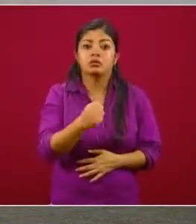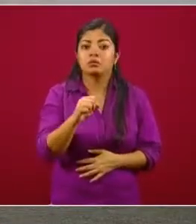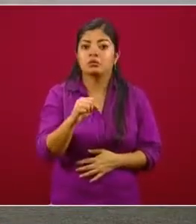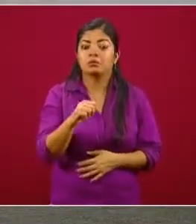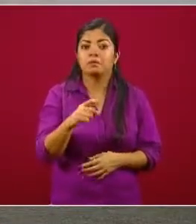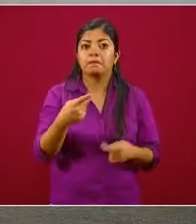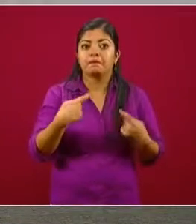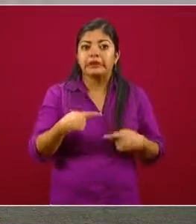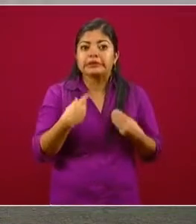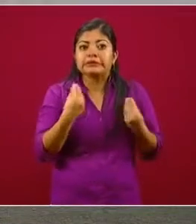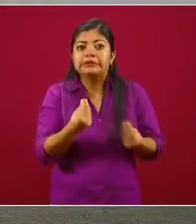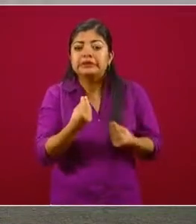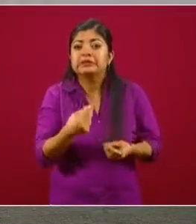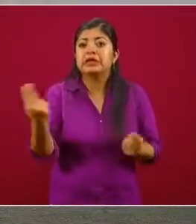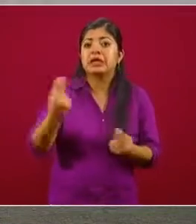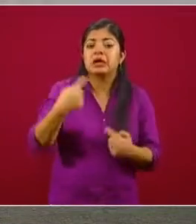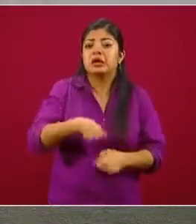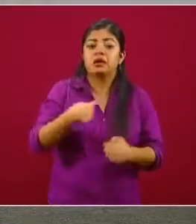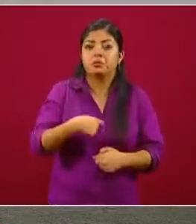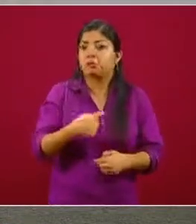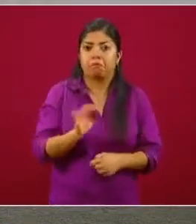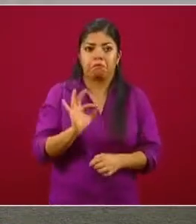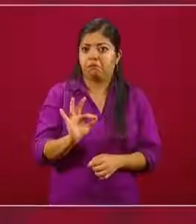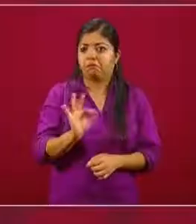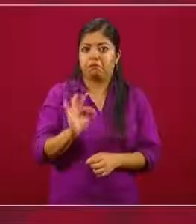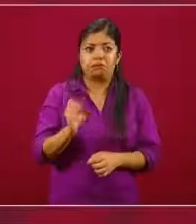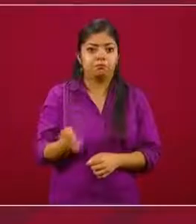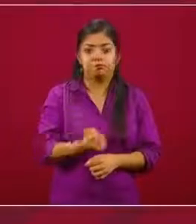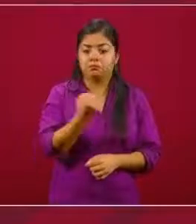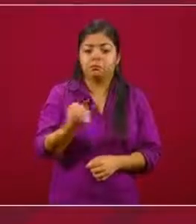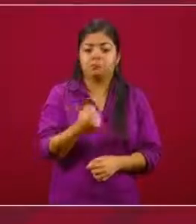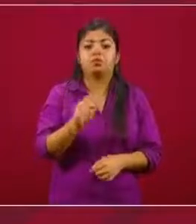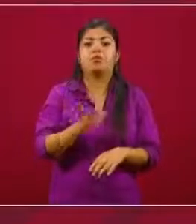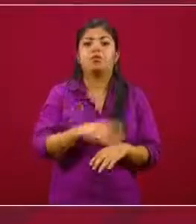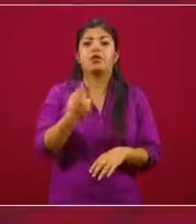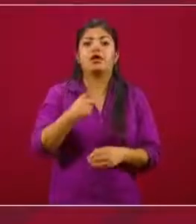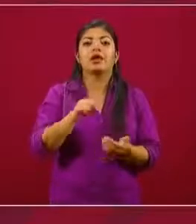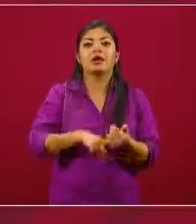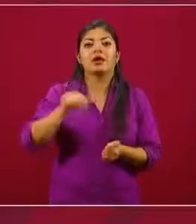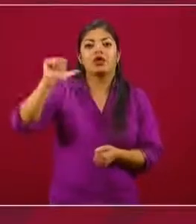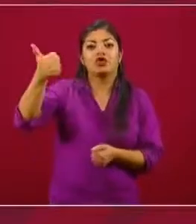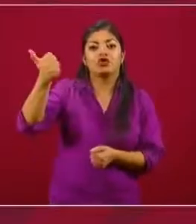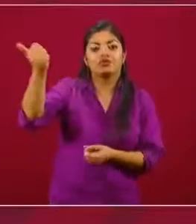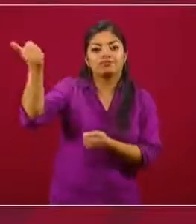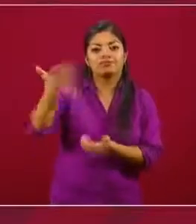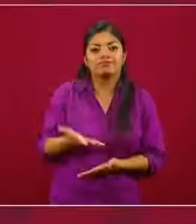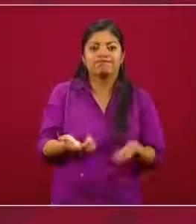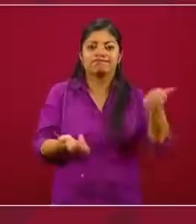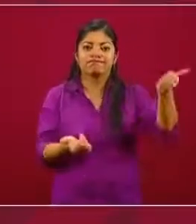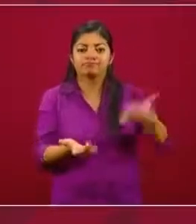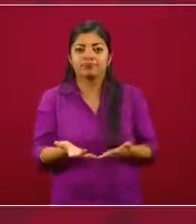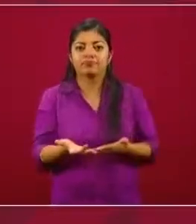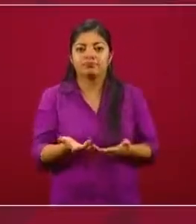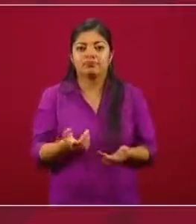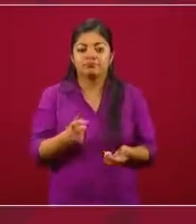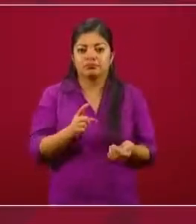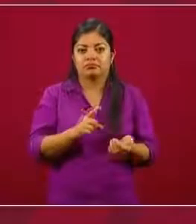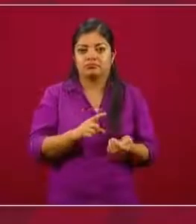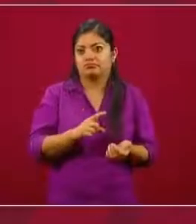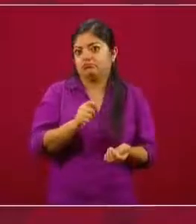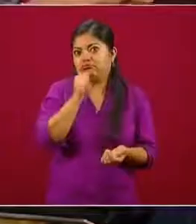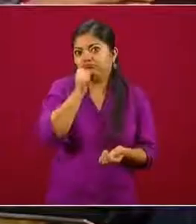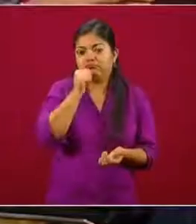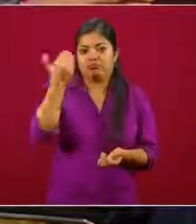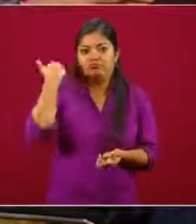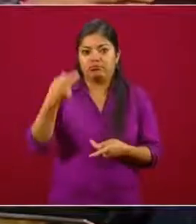la necesidad específica que se contemplaba, dado que antes llegaron varios otros que de origen no habían sido contemplados.